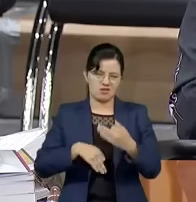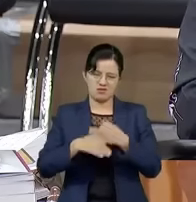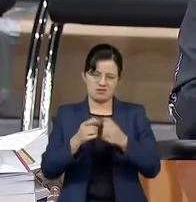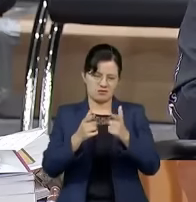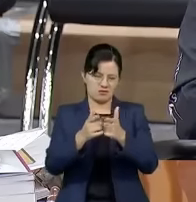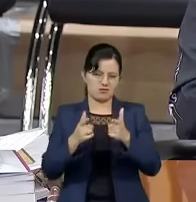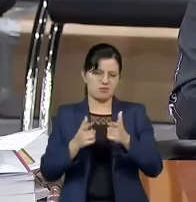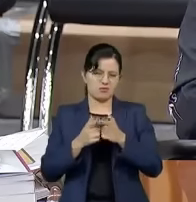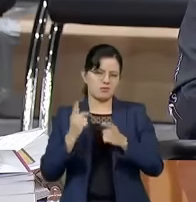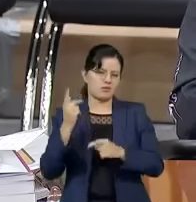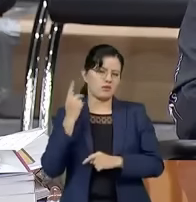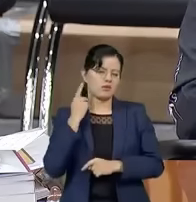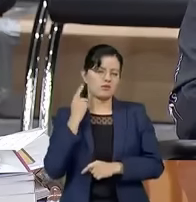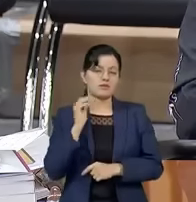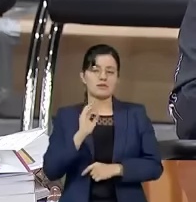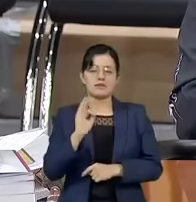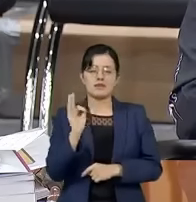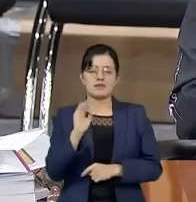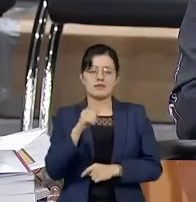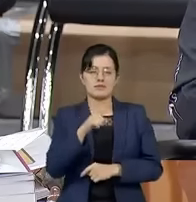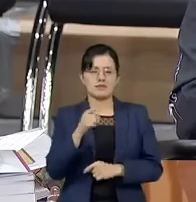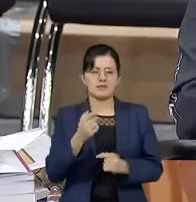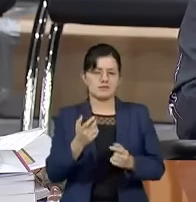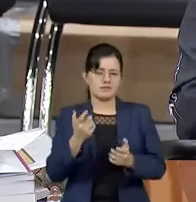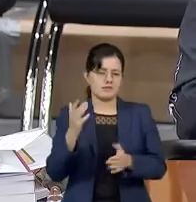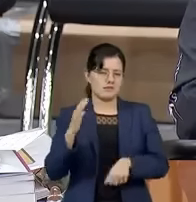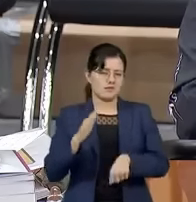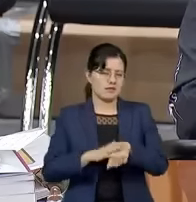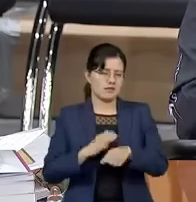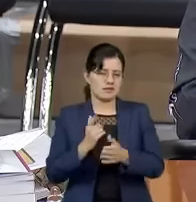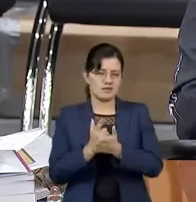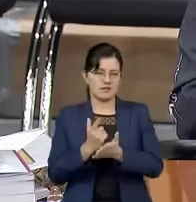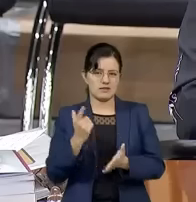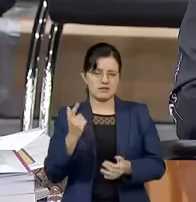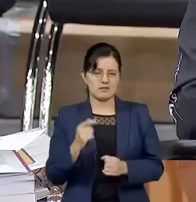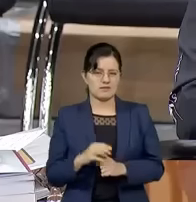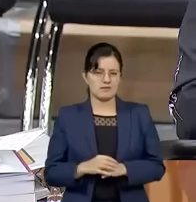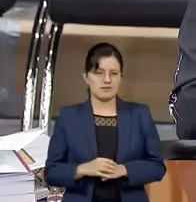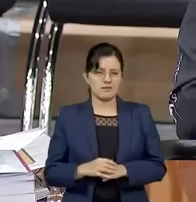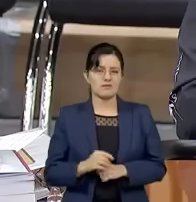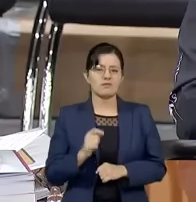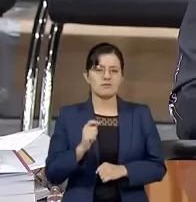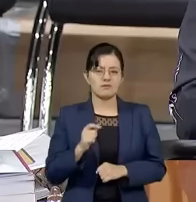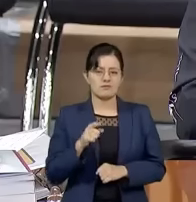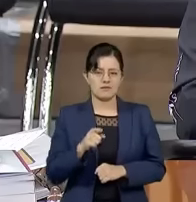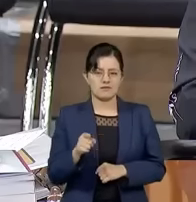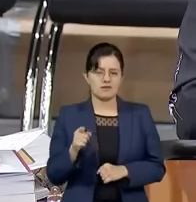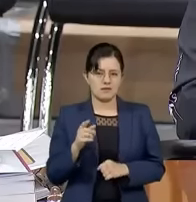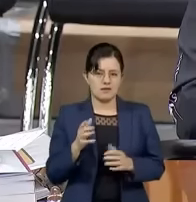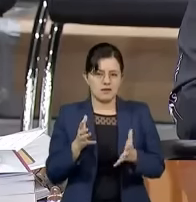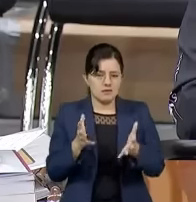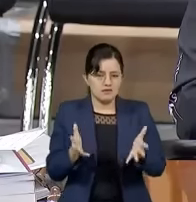que ha tenido bajo presión a esta área fue el ad alentamiento de las campañas